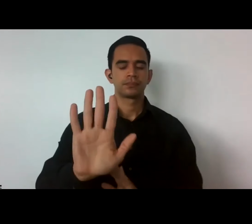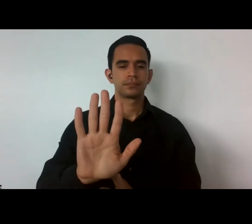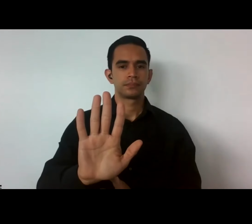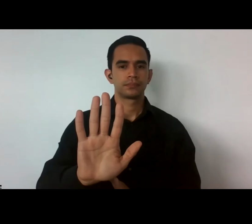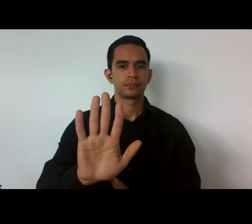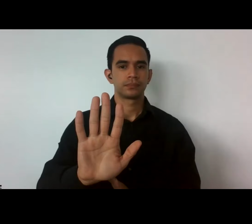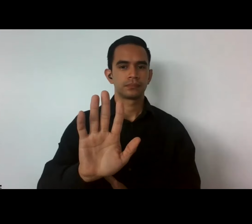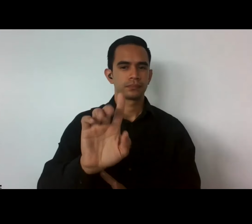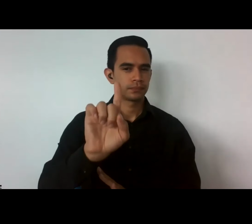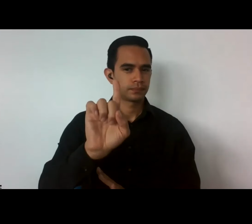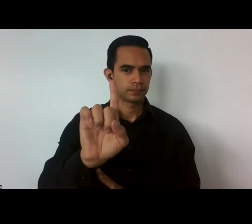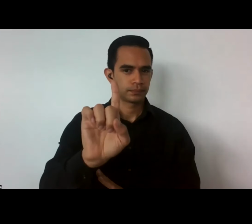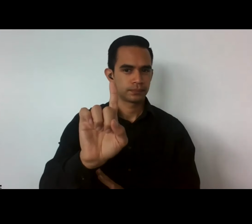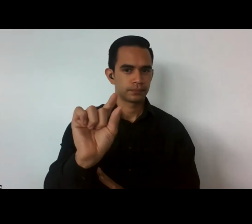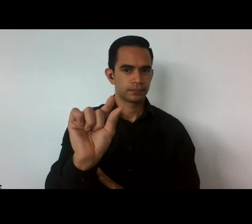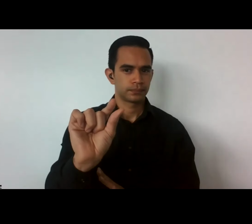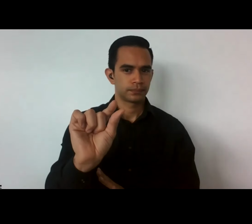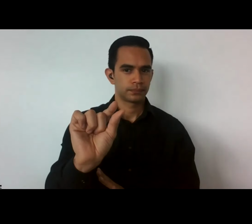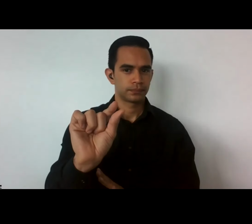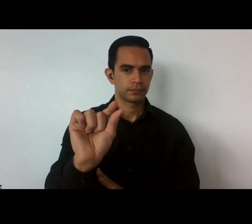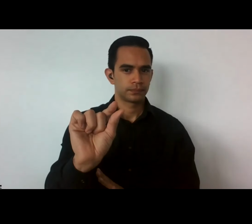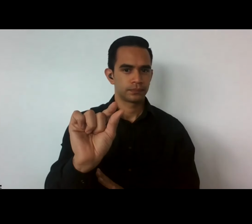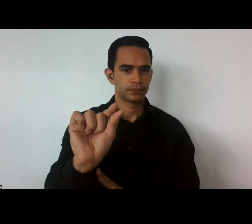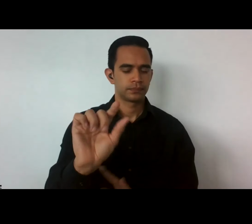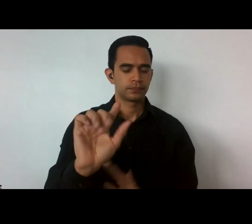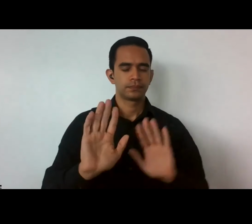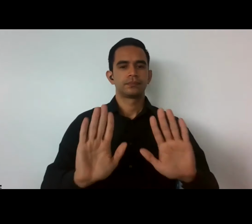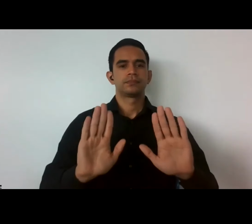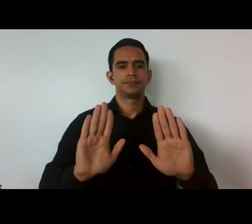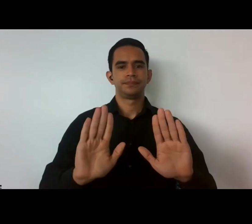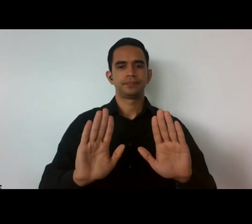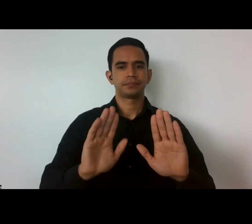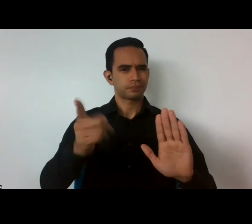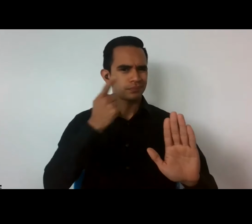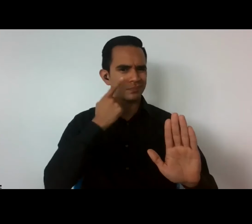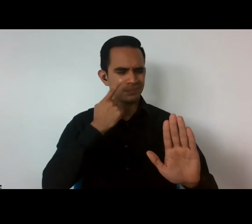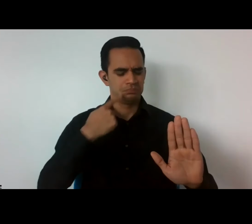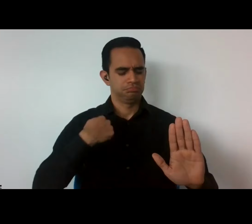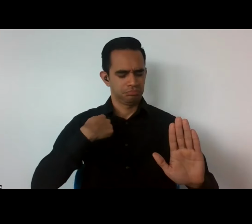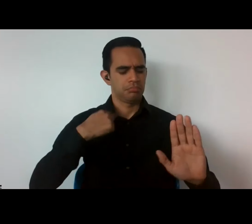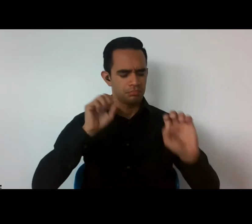un segundo a ver si lo sé hacer.